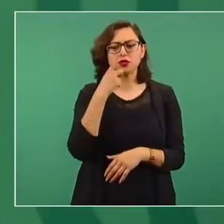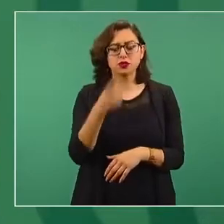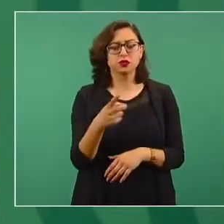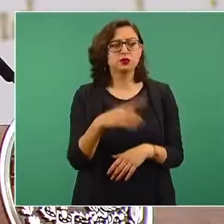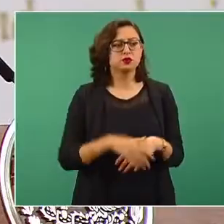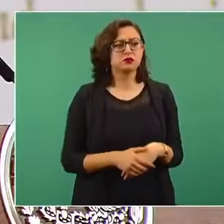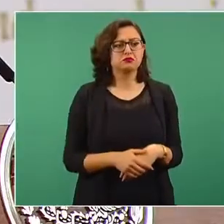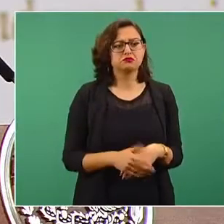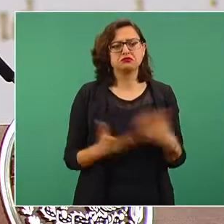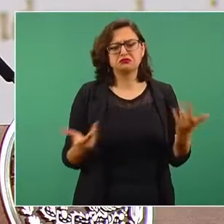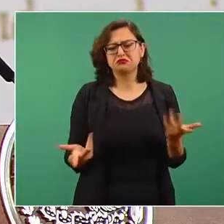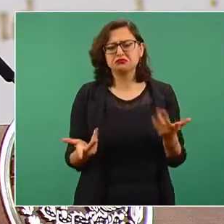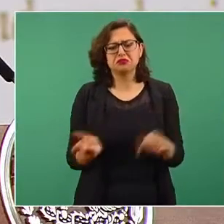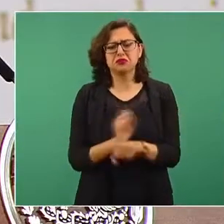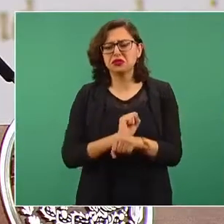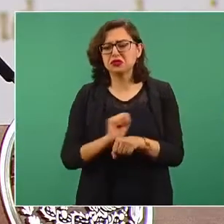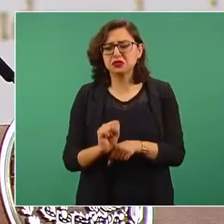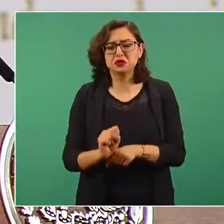protesta de decir verdad,